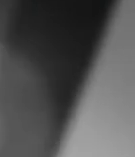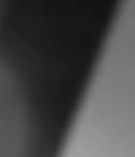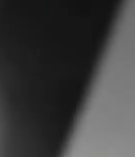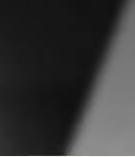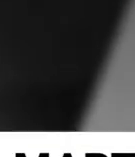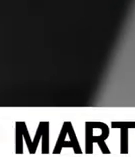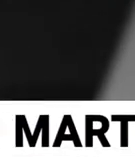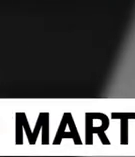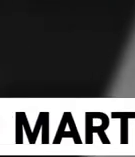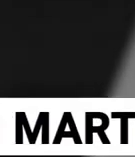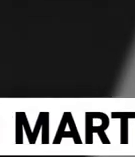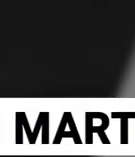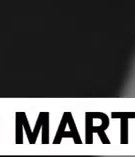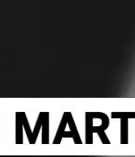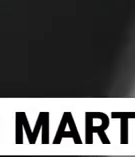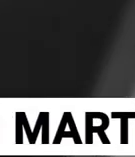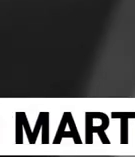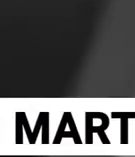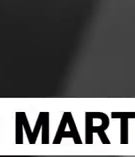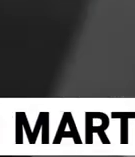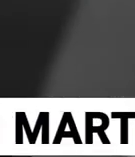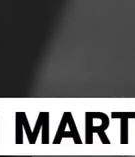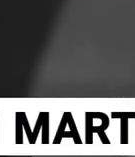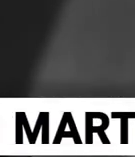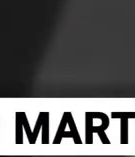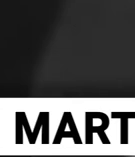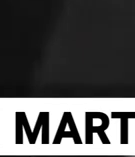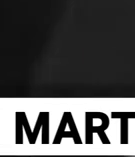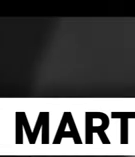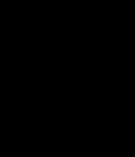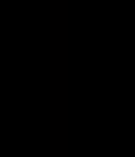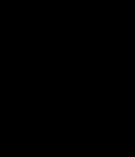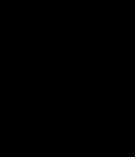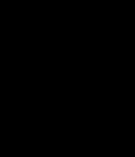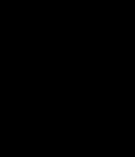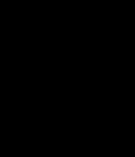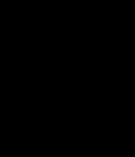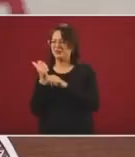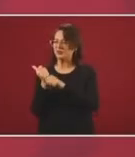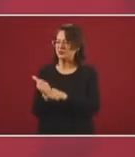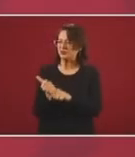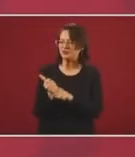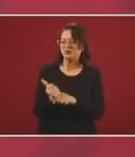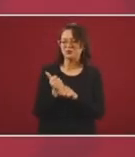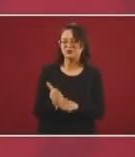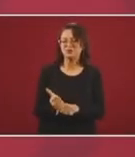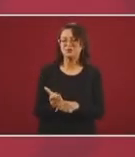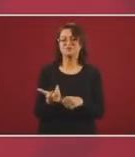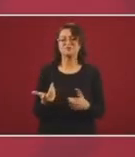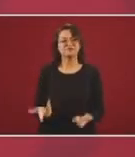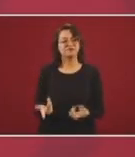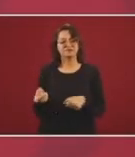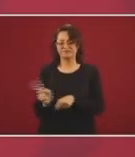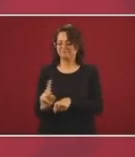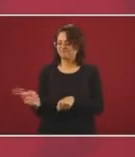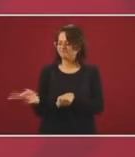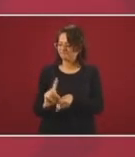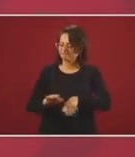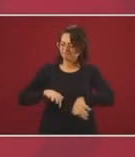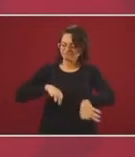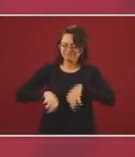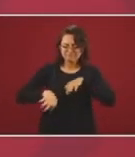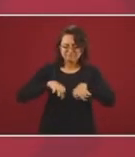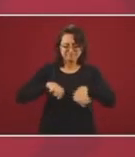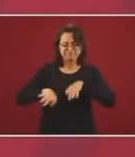hola que tal buenas tardes mi nombre es carmen martínez y te presento las breves de la zona andrés manuel lópez obrador